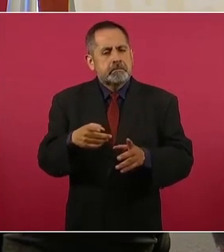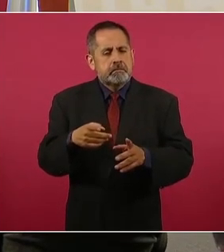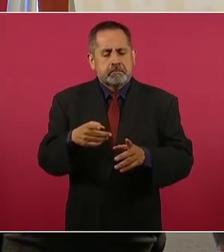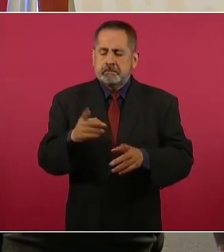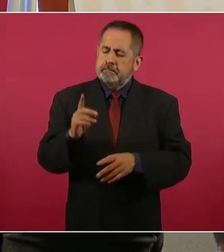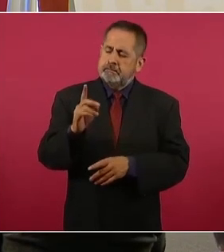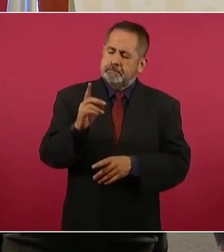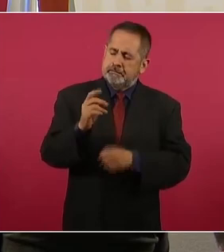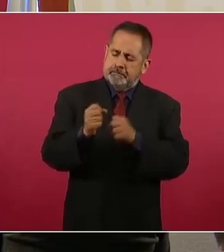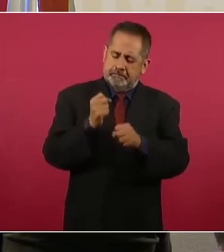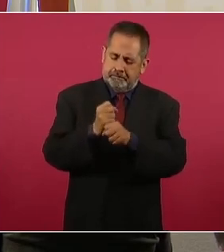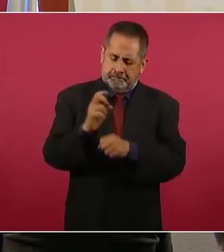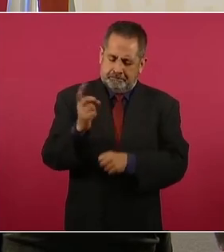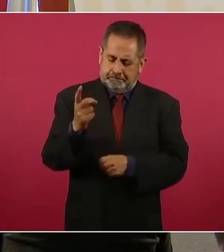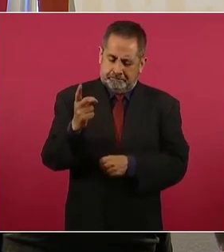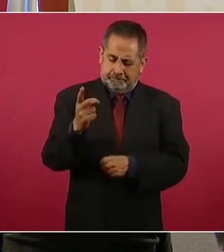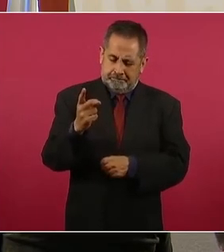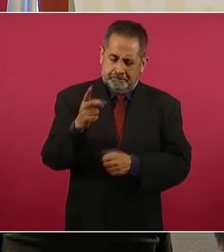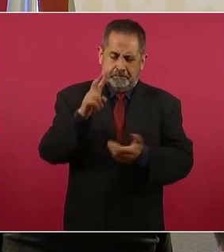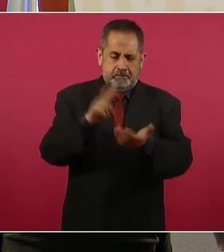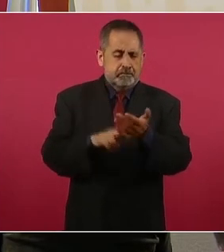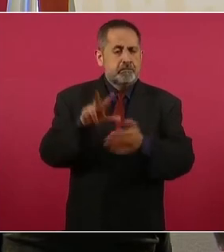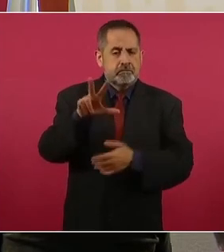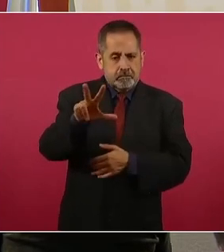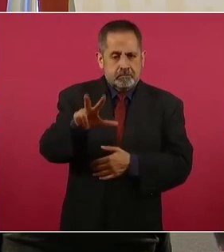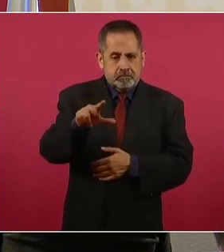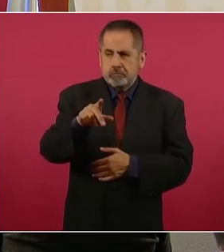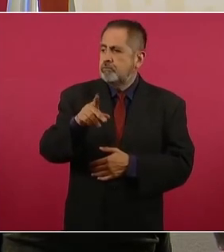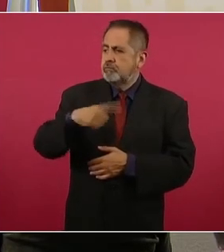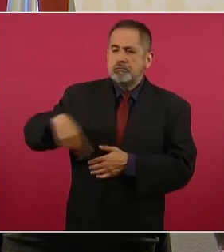diciembre del 18,